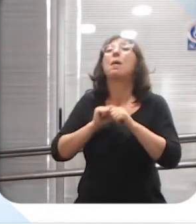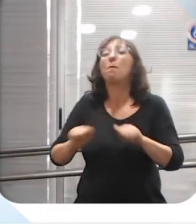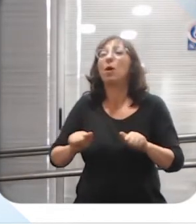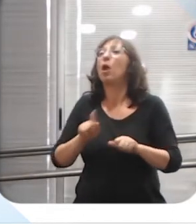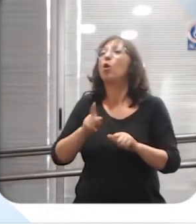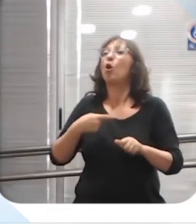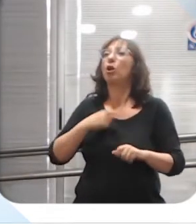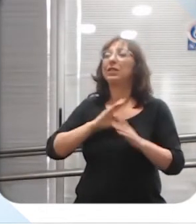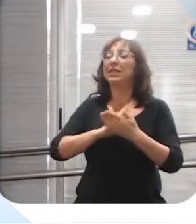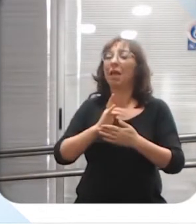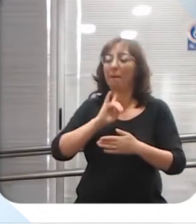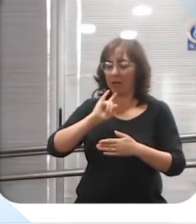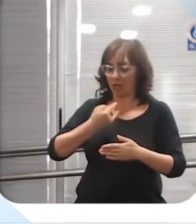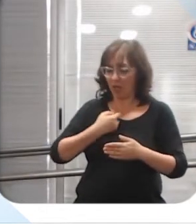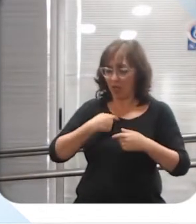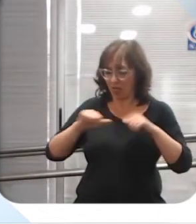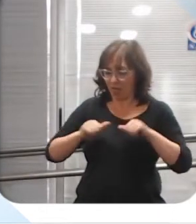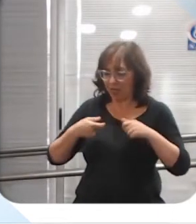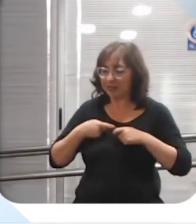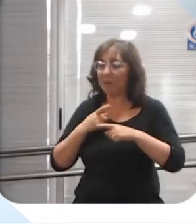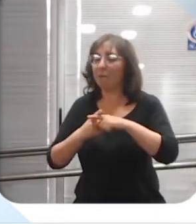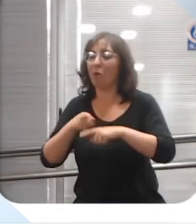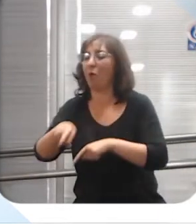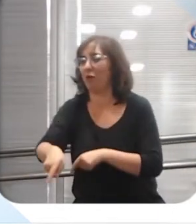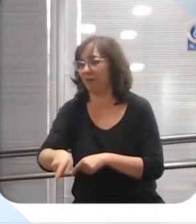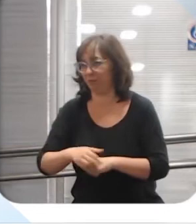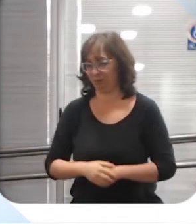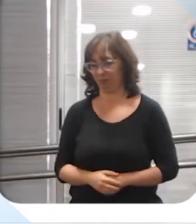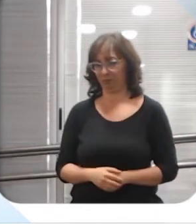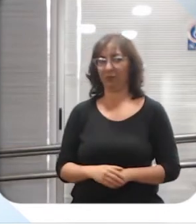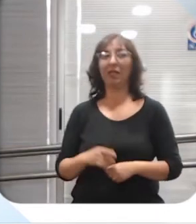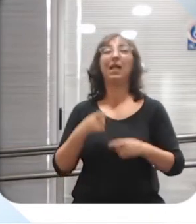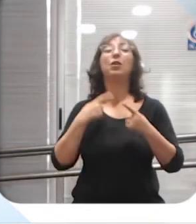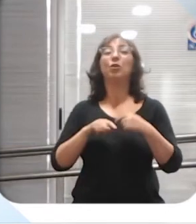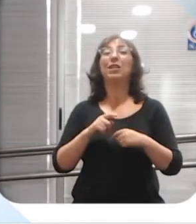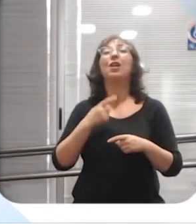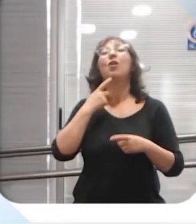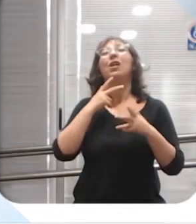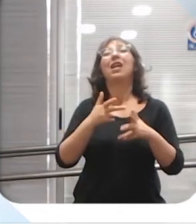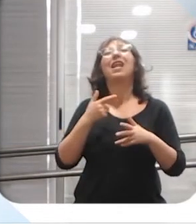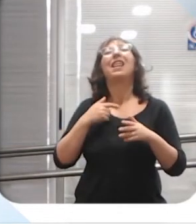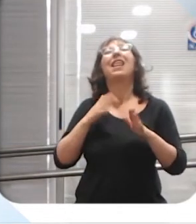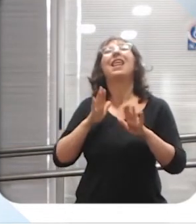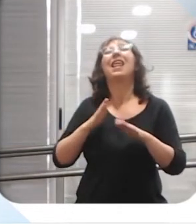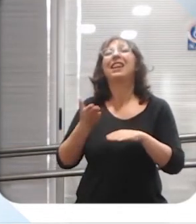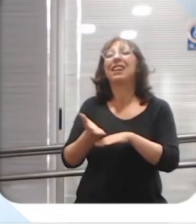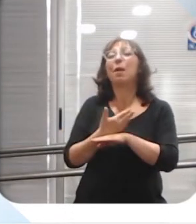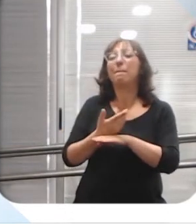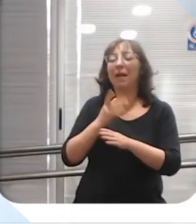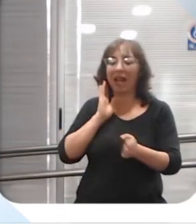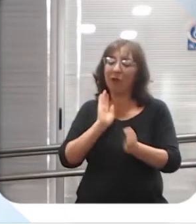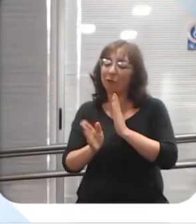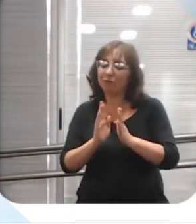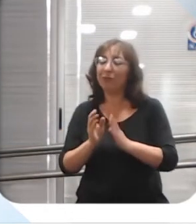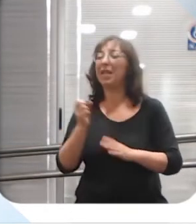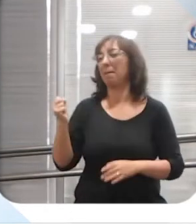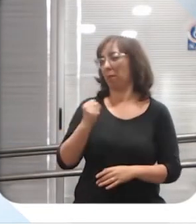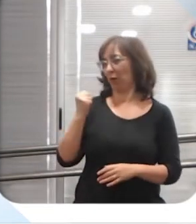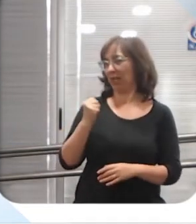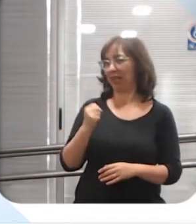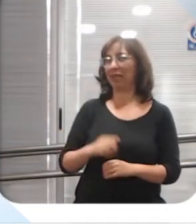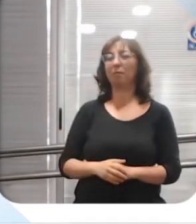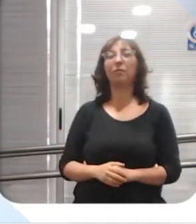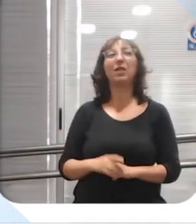estemos haciendo siempre por él. Lo que yo quiero subrayar acá es la necesidad de las intervenciones tempranas. Desde